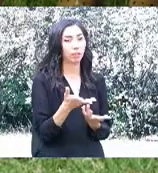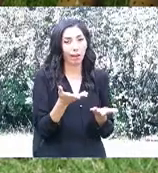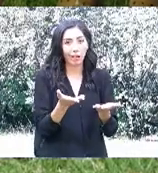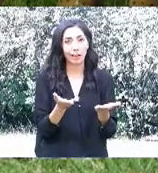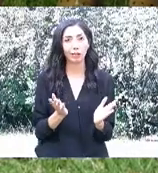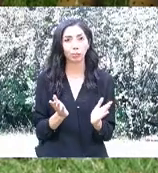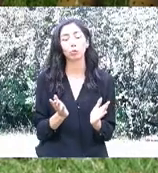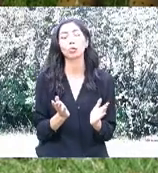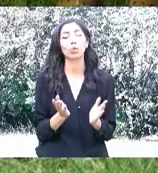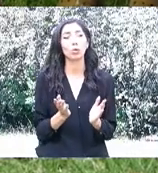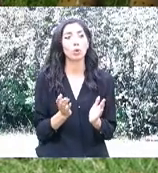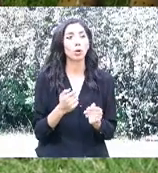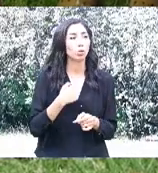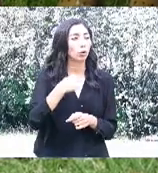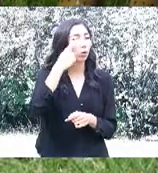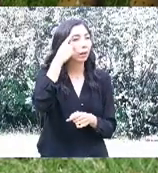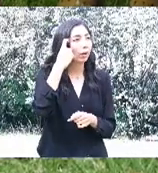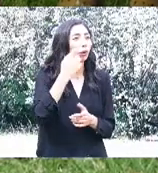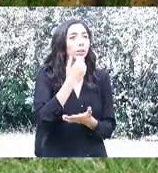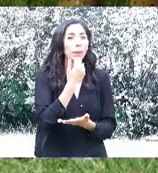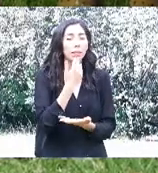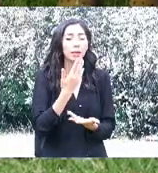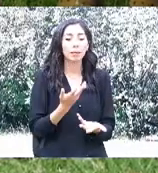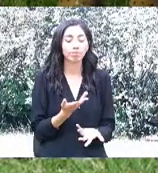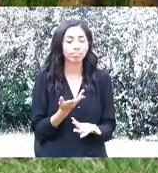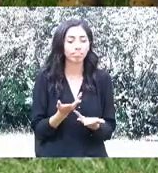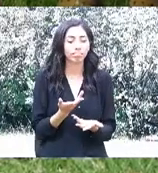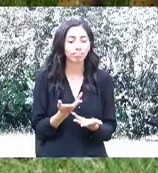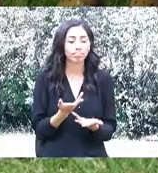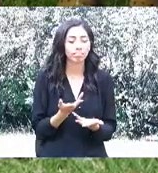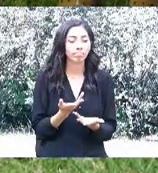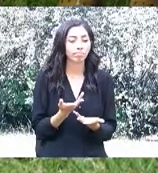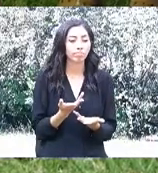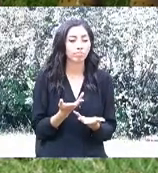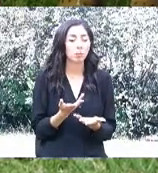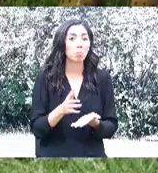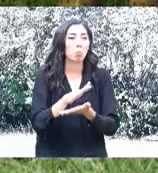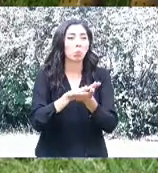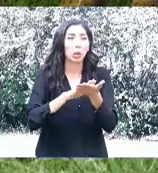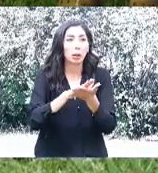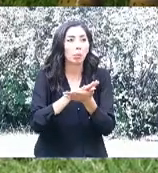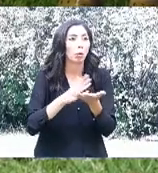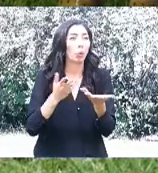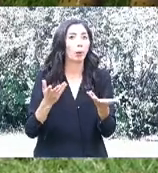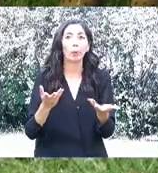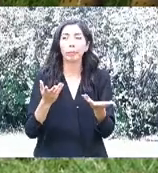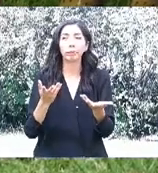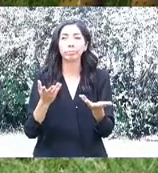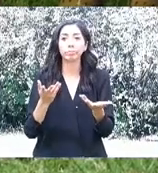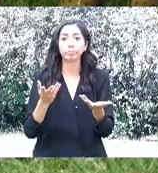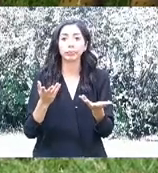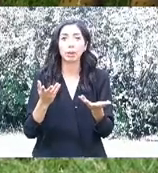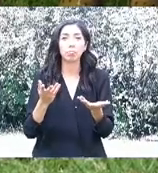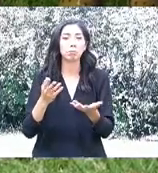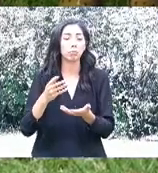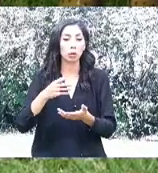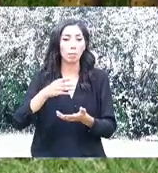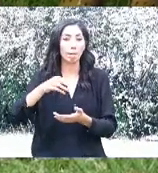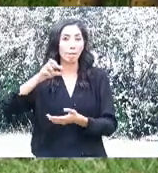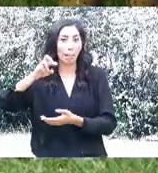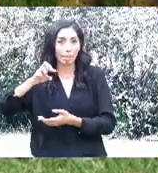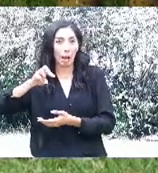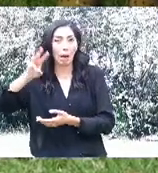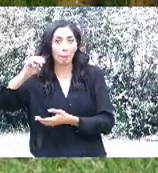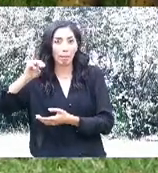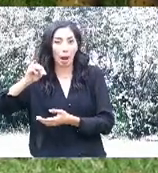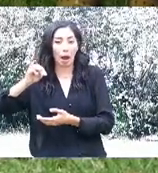eso creo que también no sé esto de de incorporar no sé maestros no nuestros que son apoderados nuestros de la casa